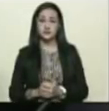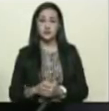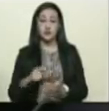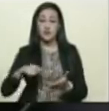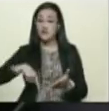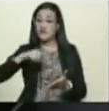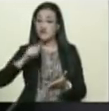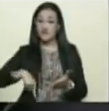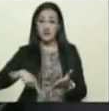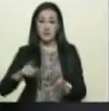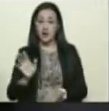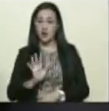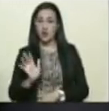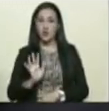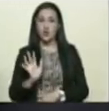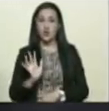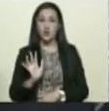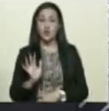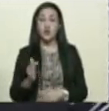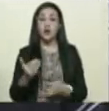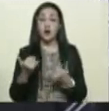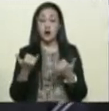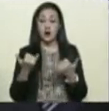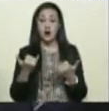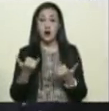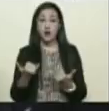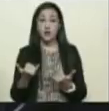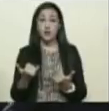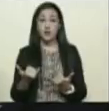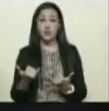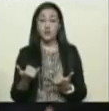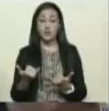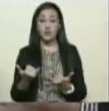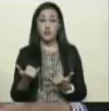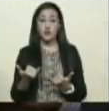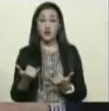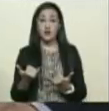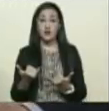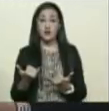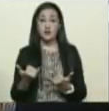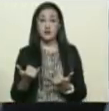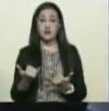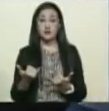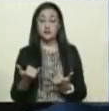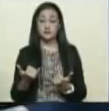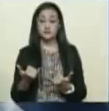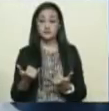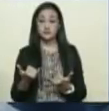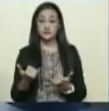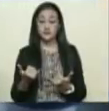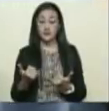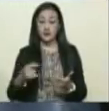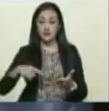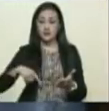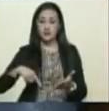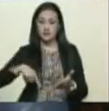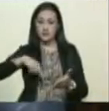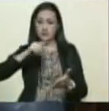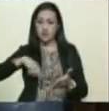contrato sino por lograr las medidas del levantamiento verdad